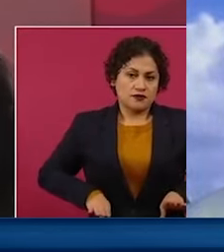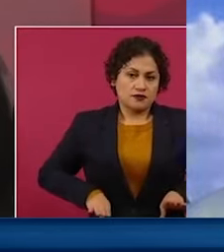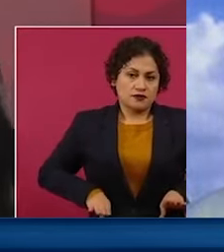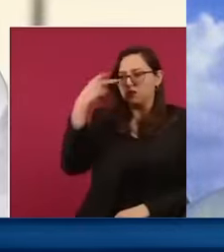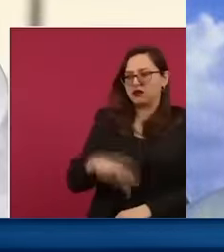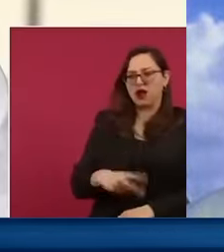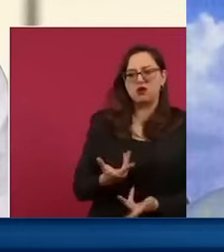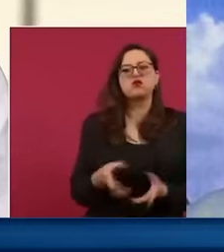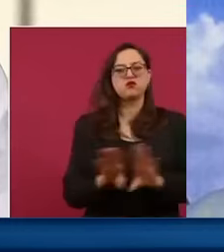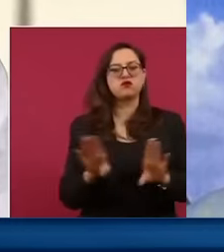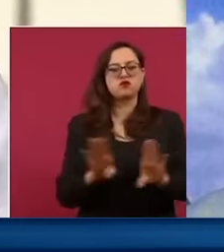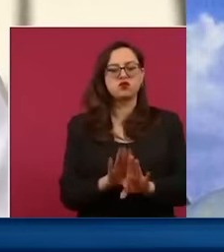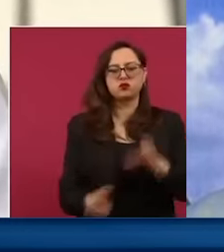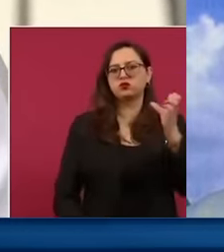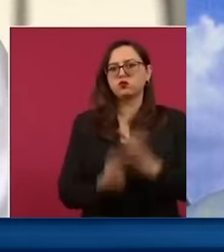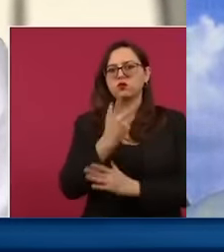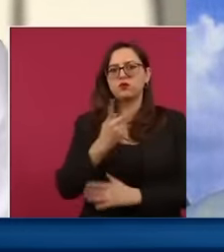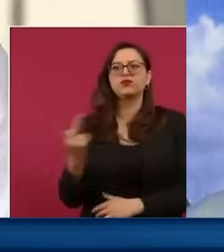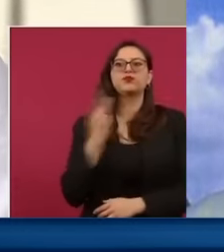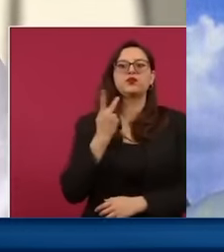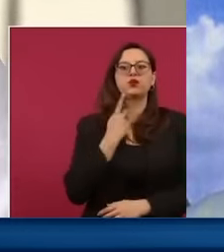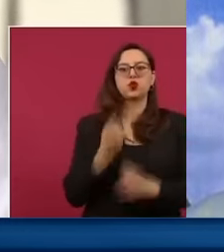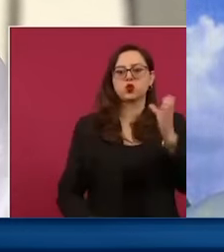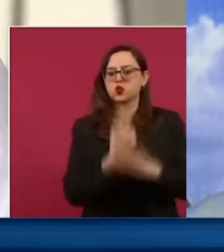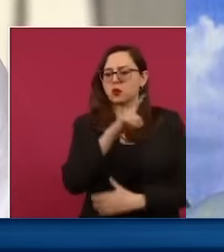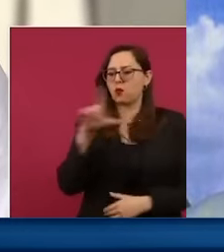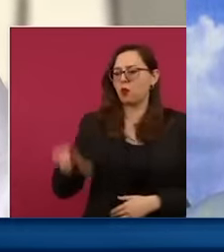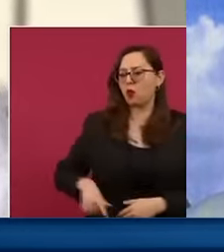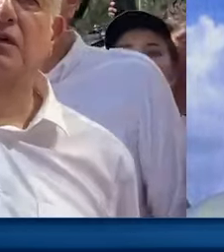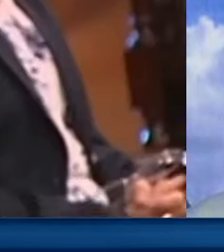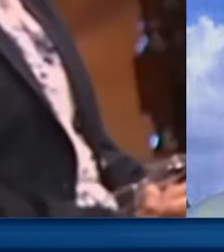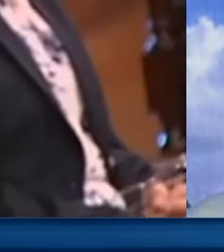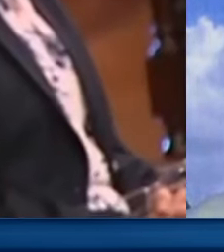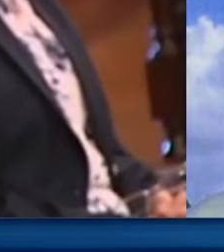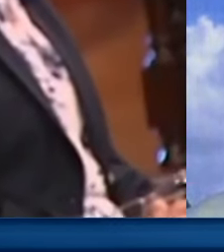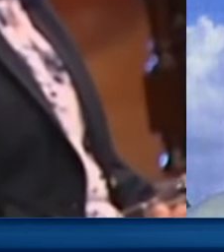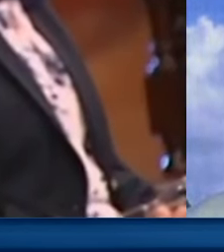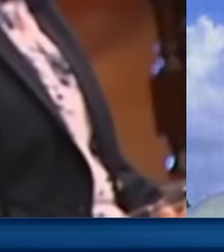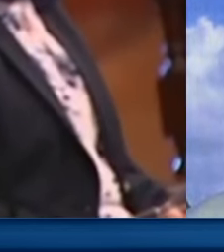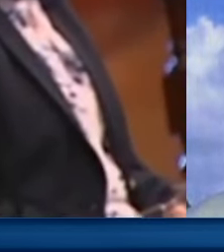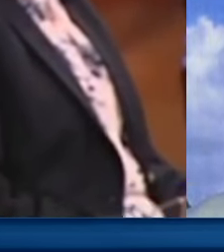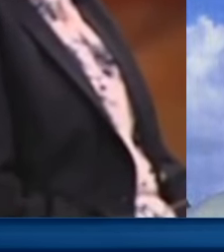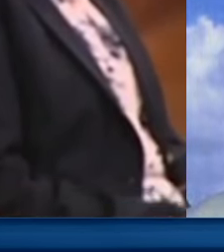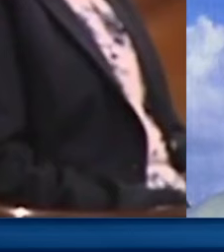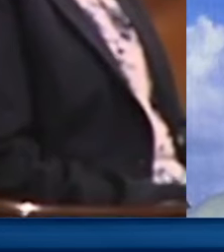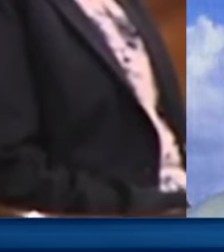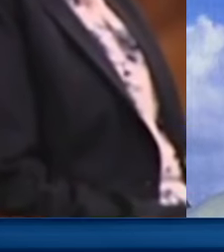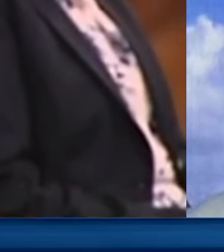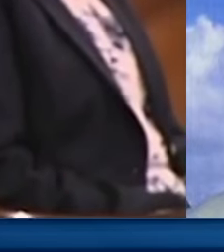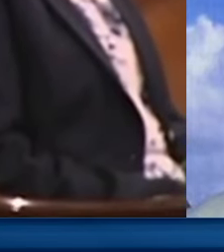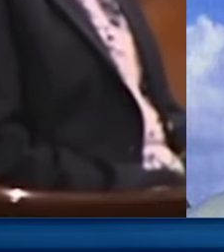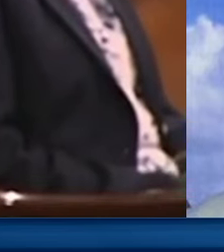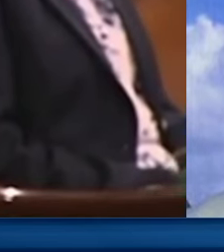concentre o tenga control de la Corte Suprema y también del Poder